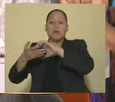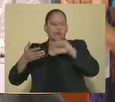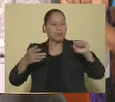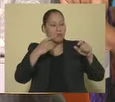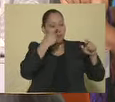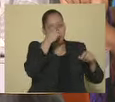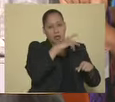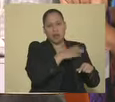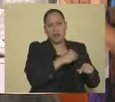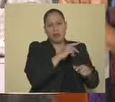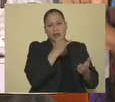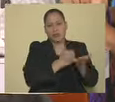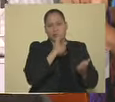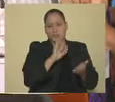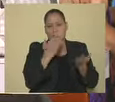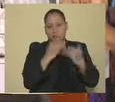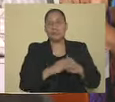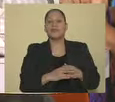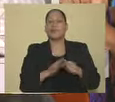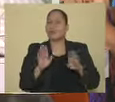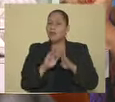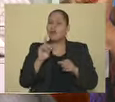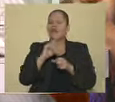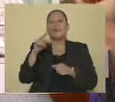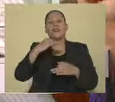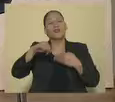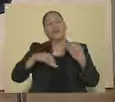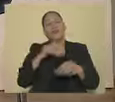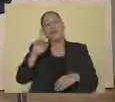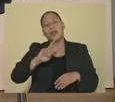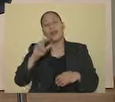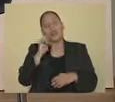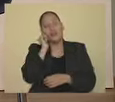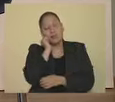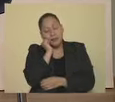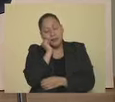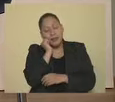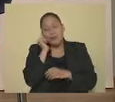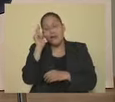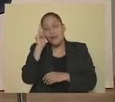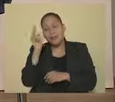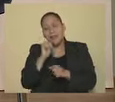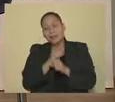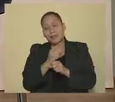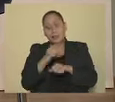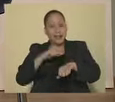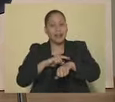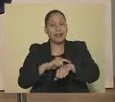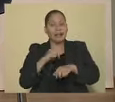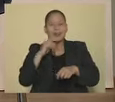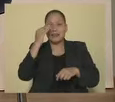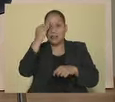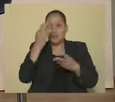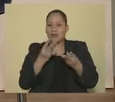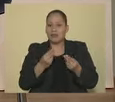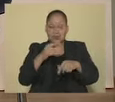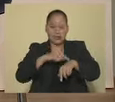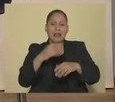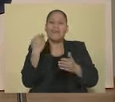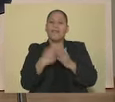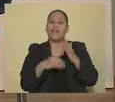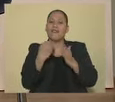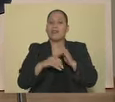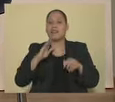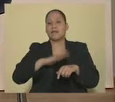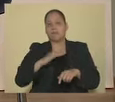como siempre... Qué ganas tenemos, ¿verdad? ¿Cómo se ve que ya es viernes? Ya. Es que se nos va el tiempo de volada. Oye, sí. Y siempre se quedan preguntas aquí en el tintero. Sí, pero